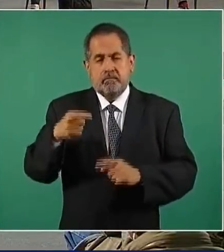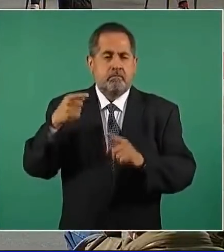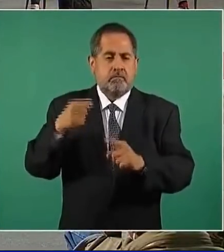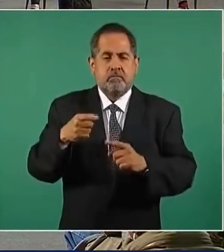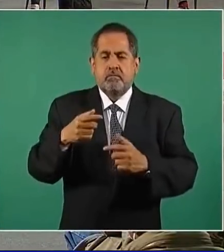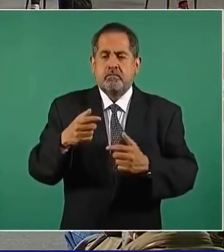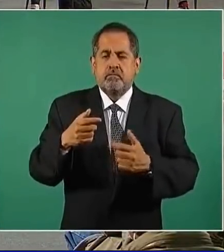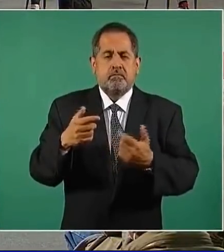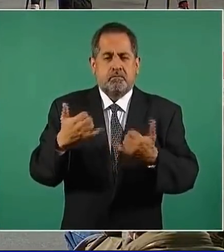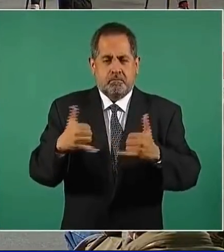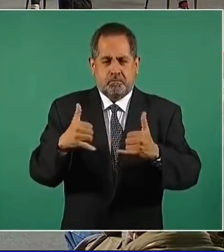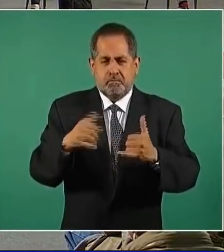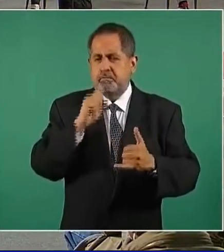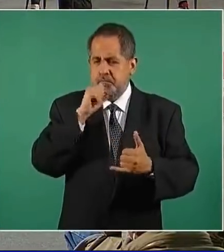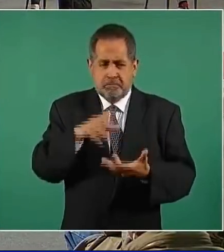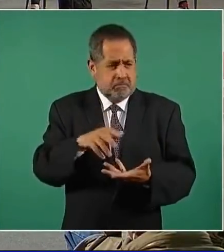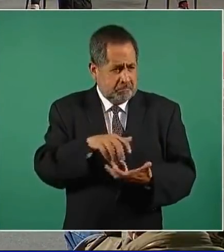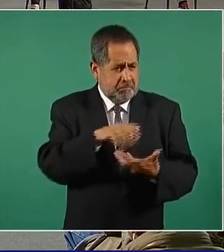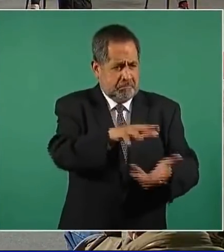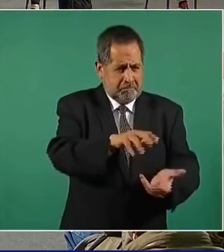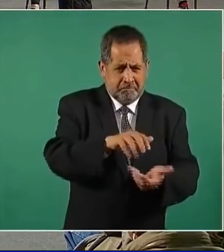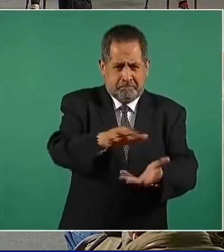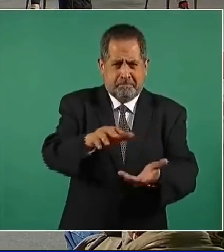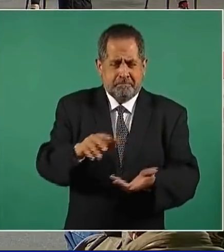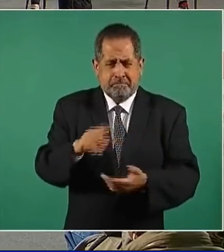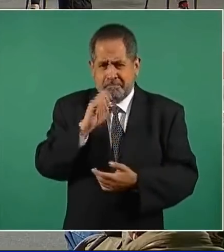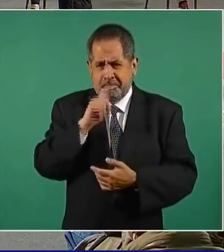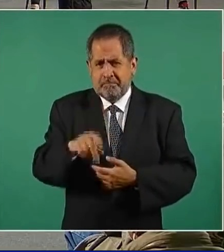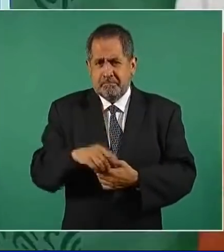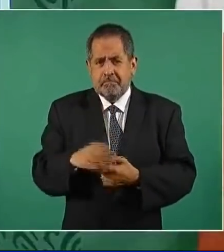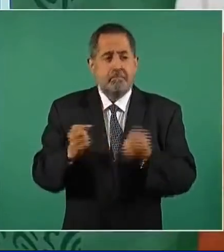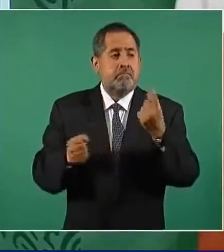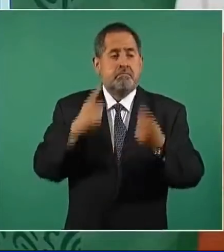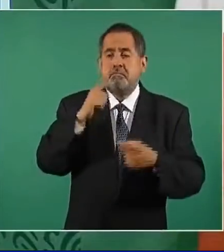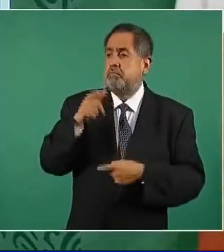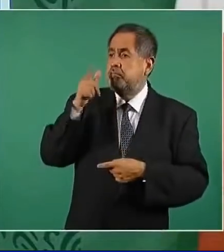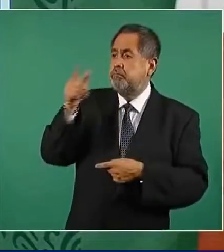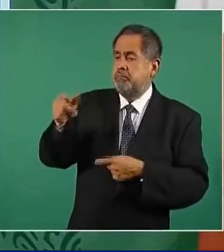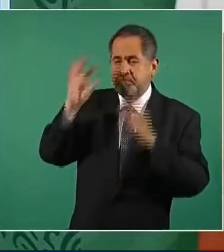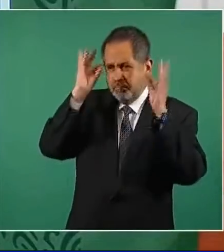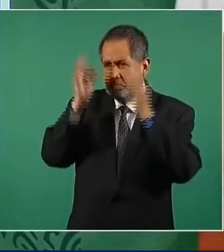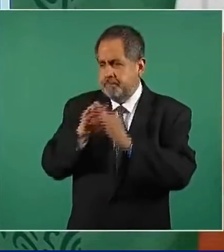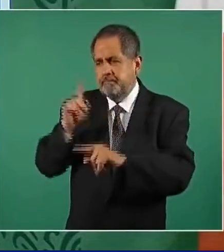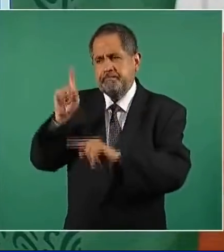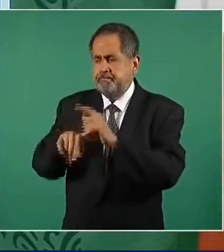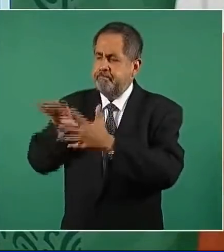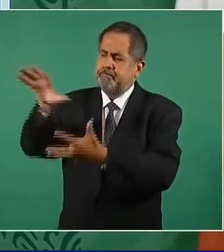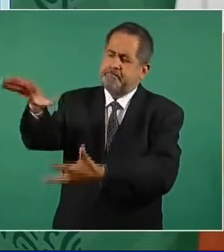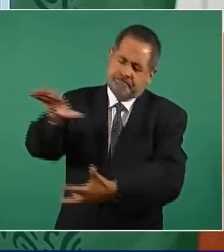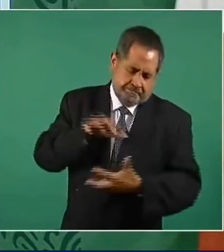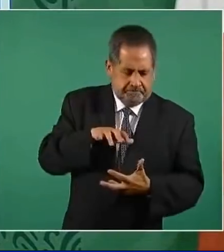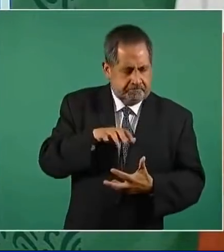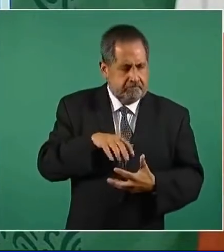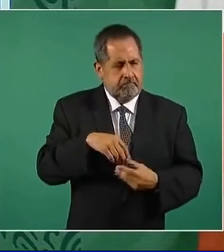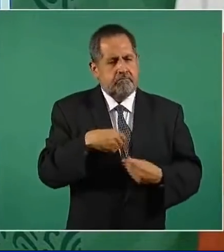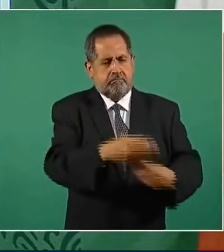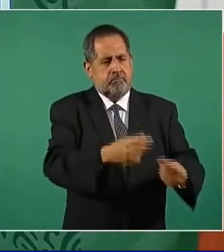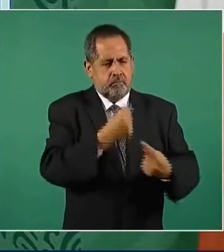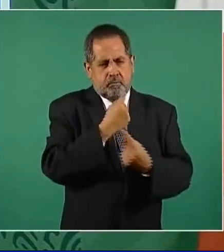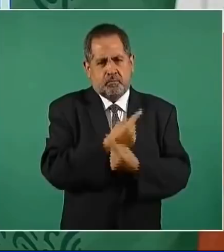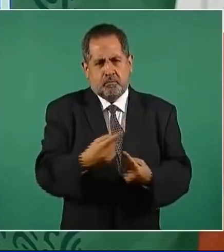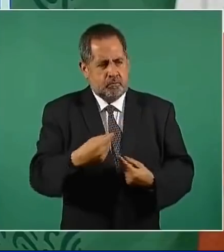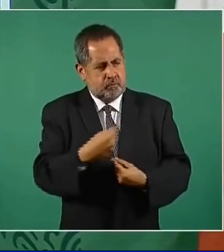juguetes que se decomisan en las aduanas para los niños